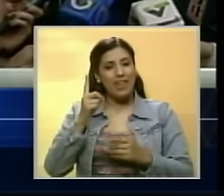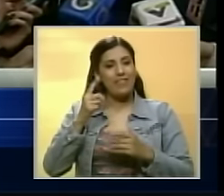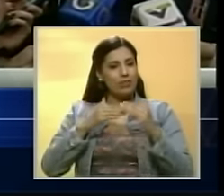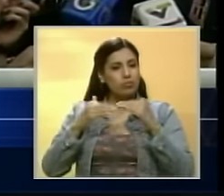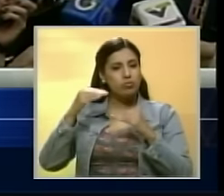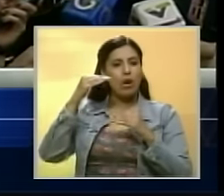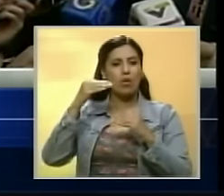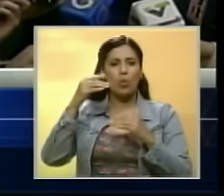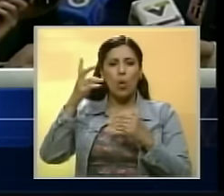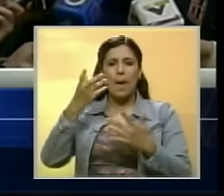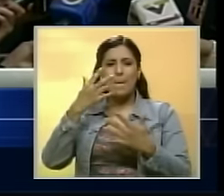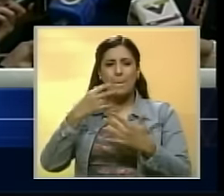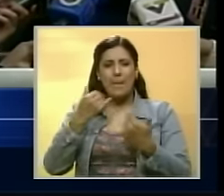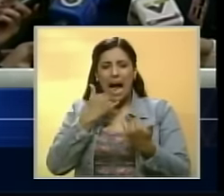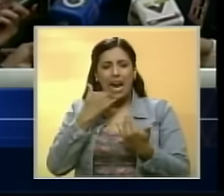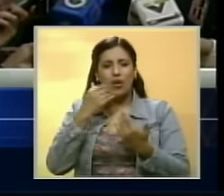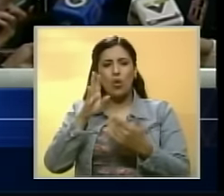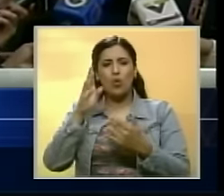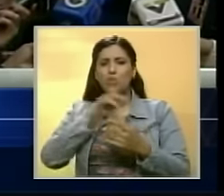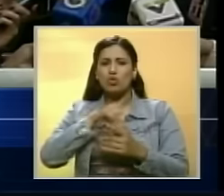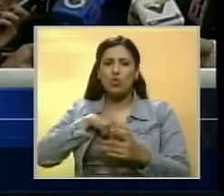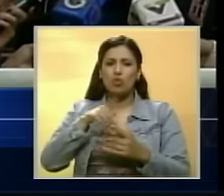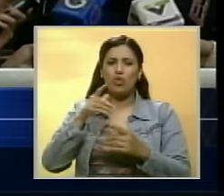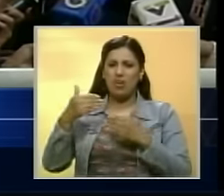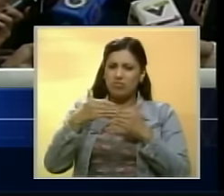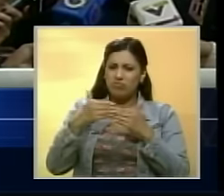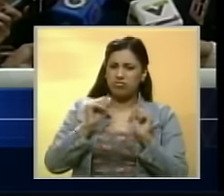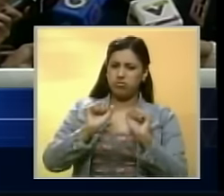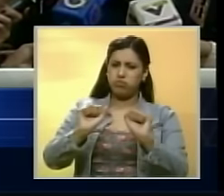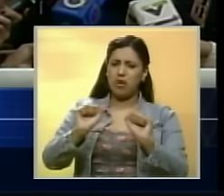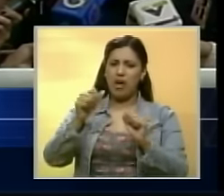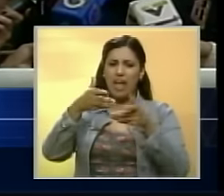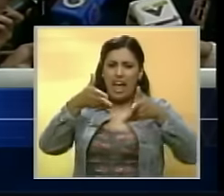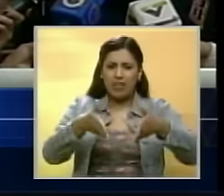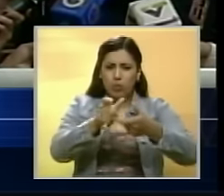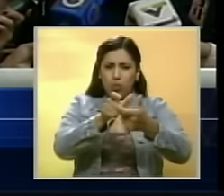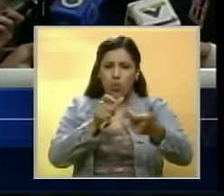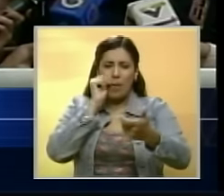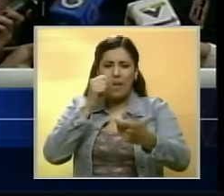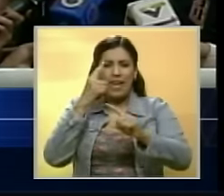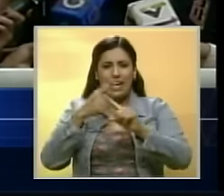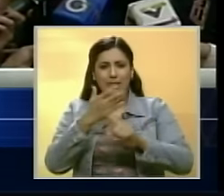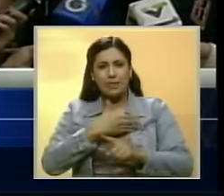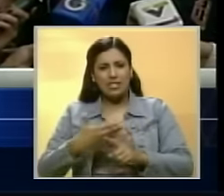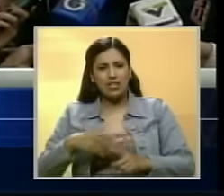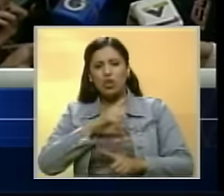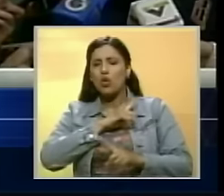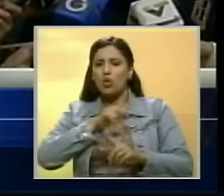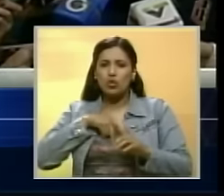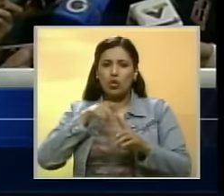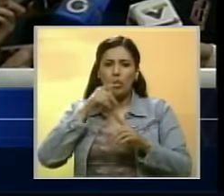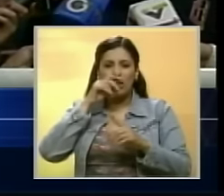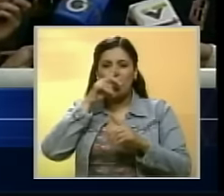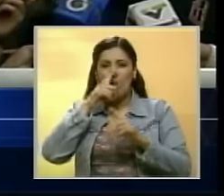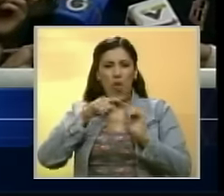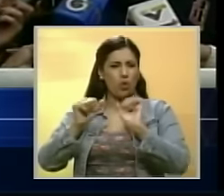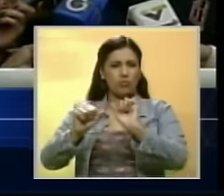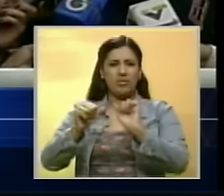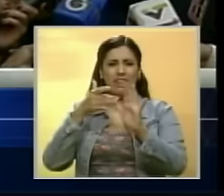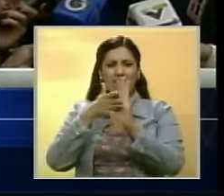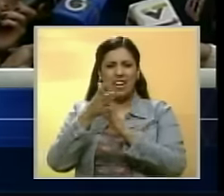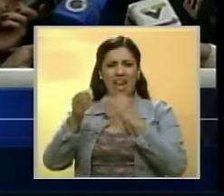altura que ello merece nosotros repudiamos el ataque que hubo contra la tumba de Ali primera y repudiamos por supuesto